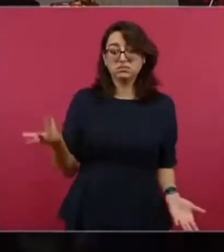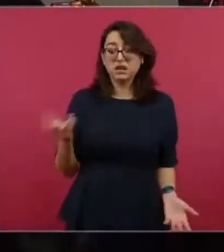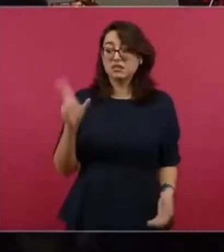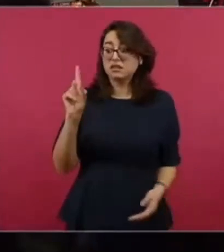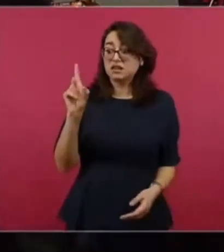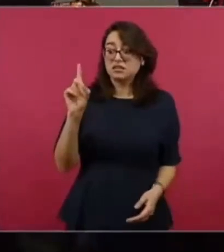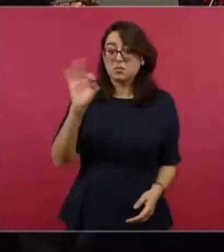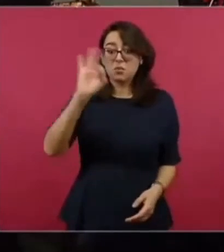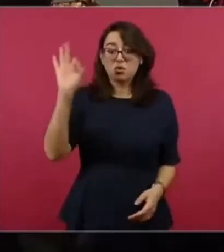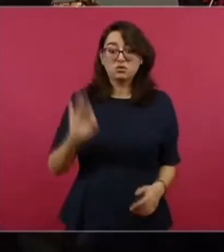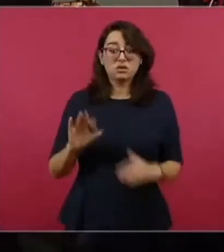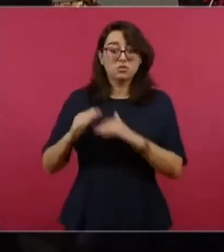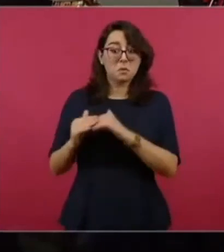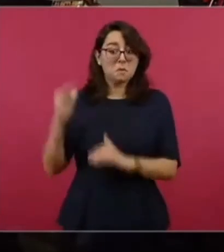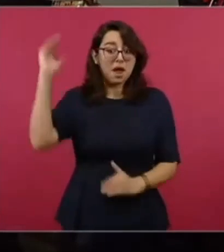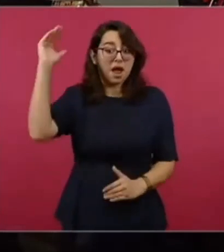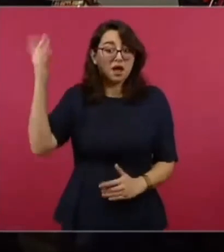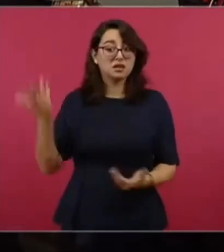Treinta.